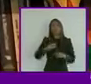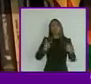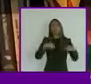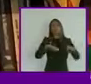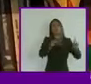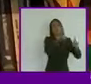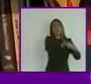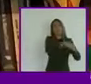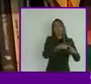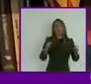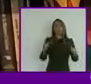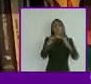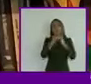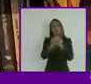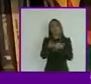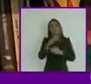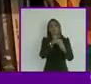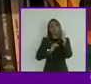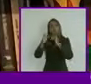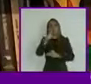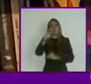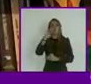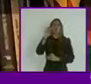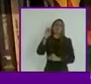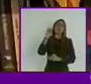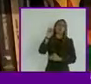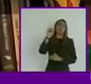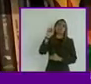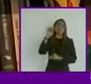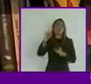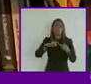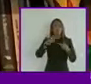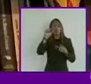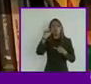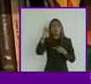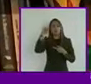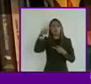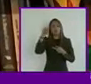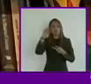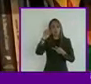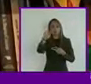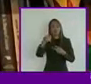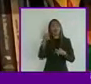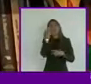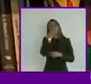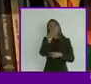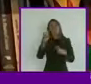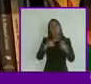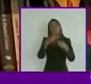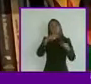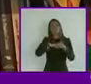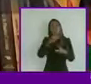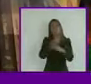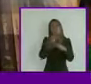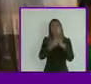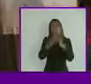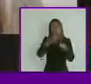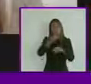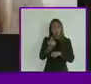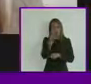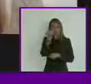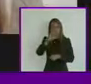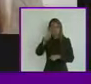Superior Rosario Castellanos, así como su Alondra Varela Segura, estudiante de la Escuela Nacional Preparatoria Número 1, Gabino Barreda de